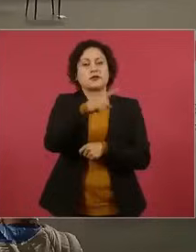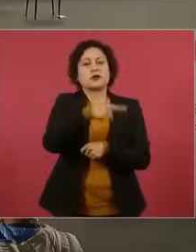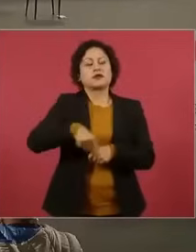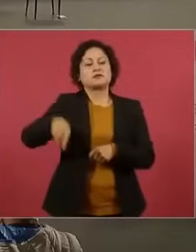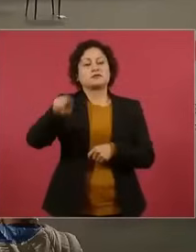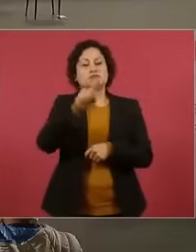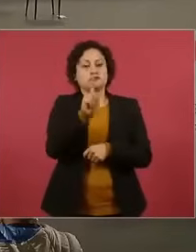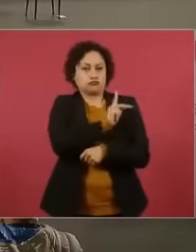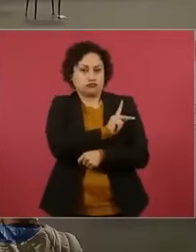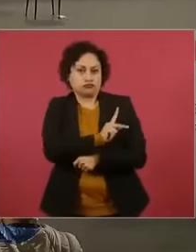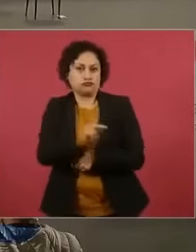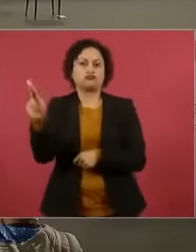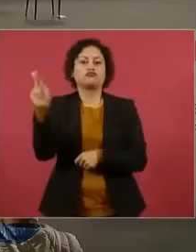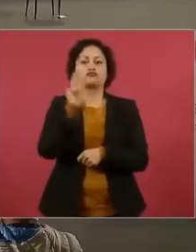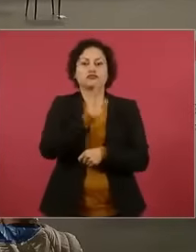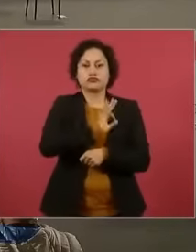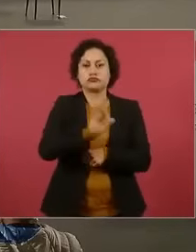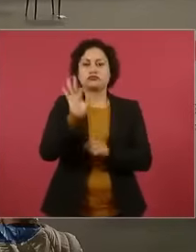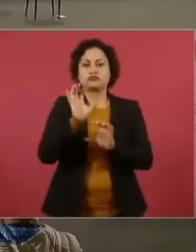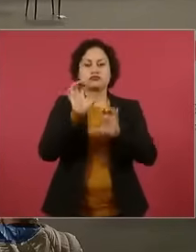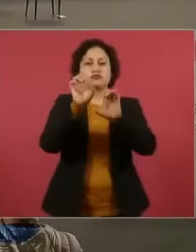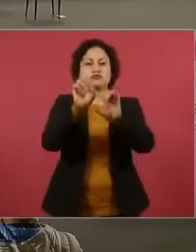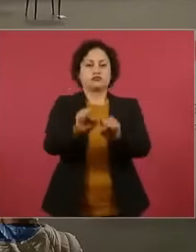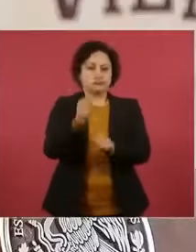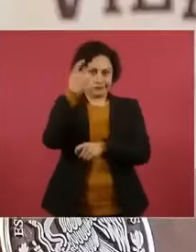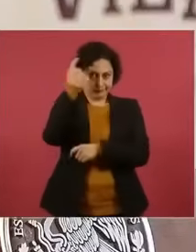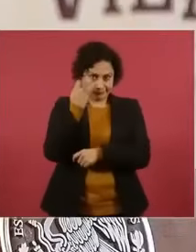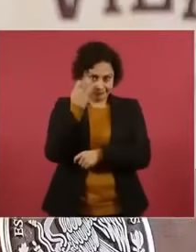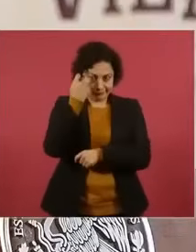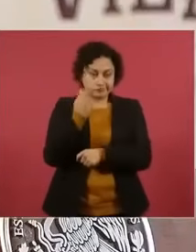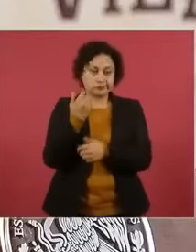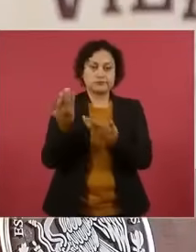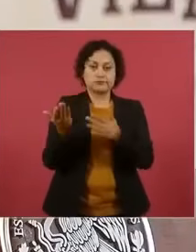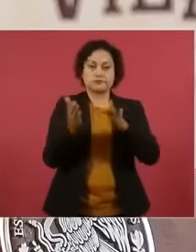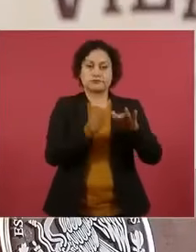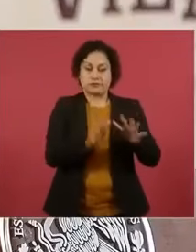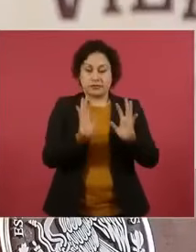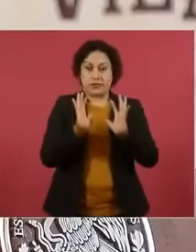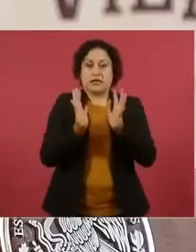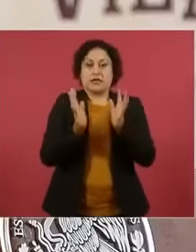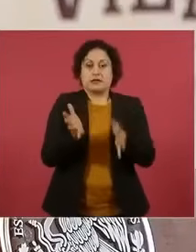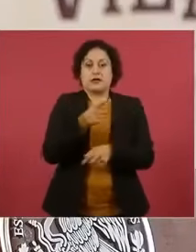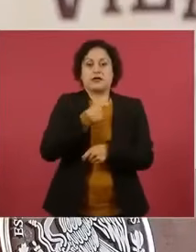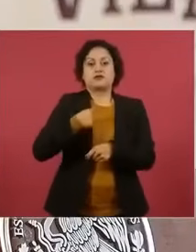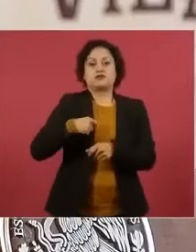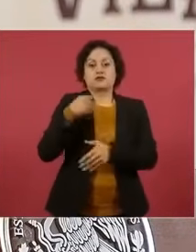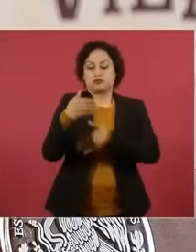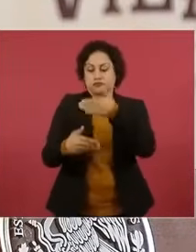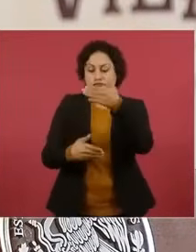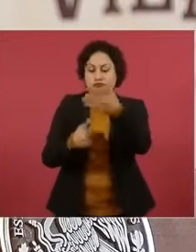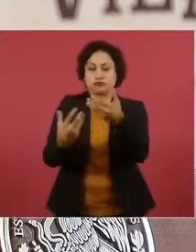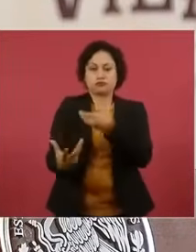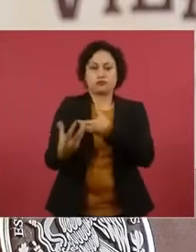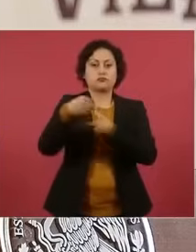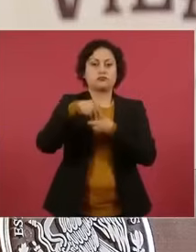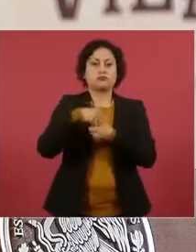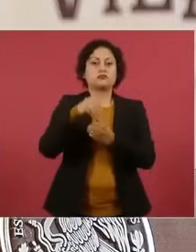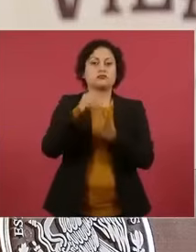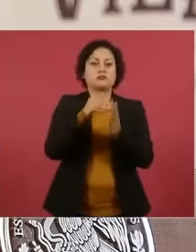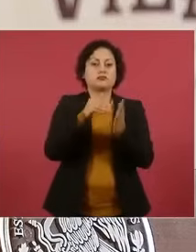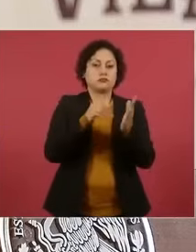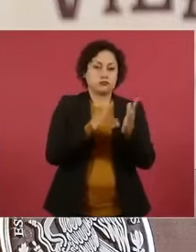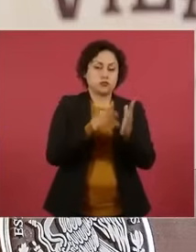esta pensión. Hemos avanzado y por eso ya estamos llegando a un padrón de